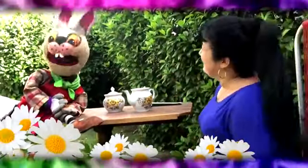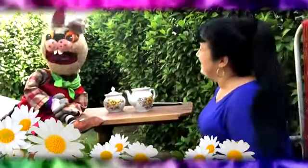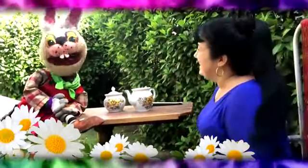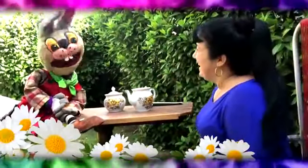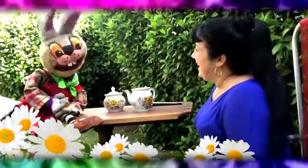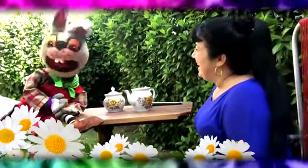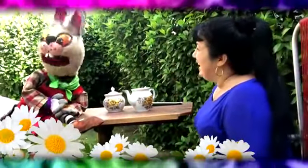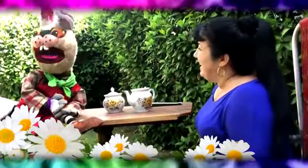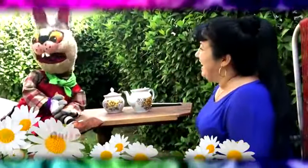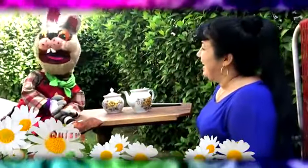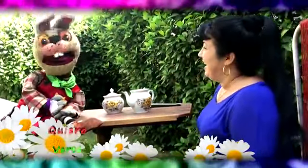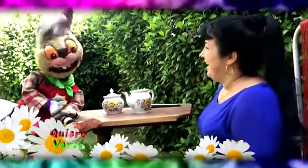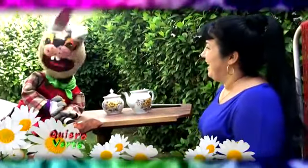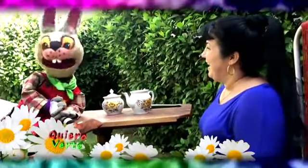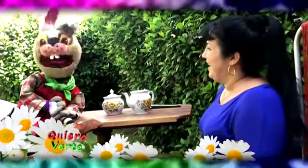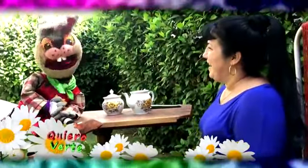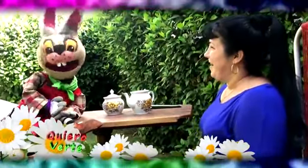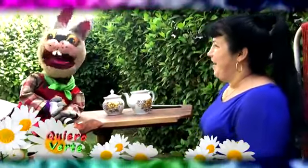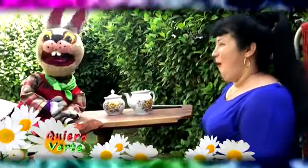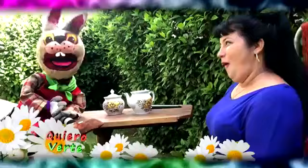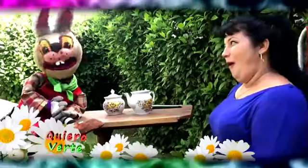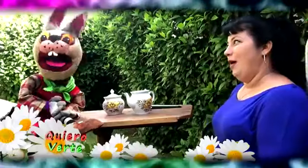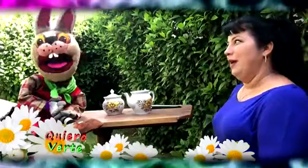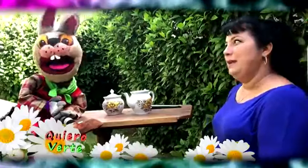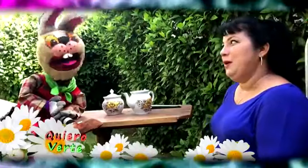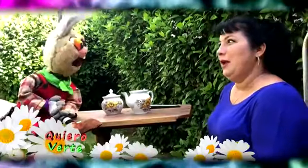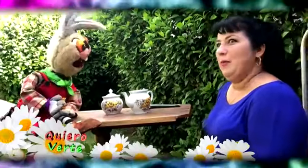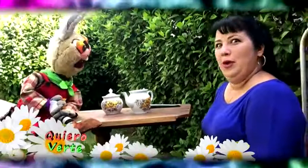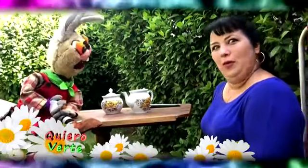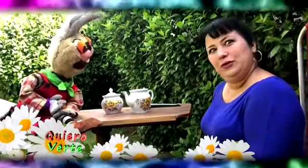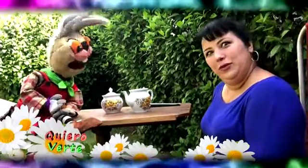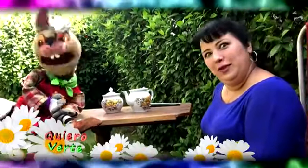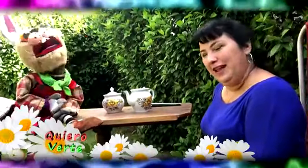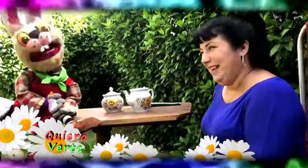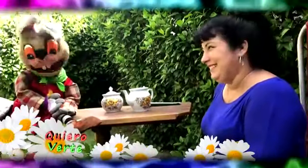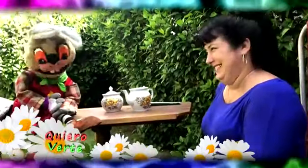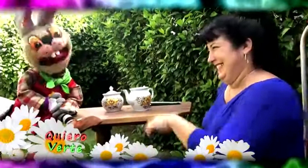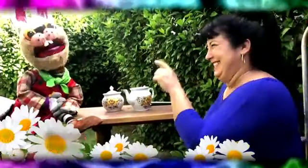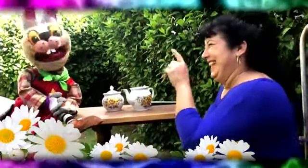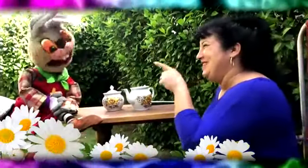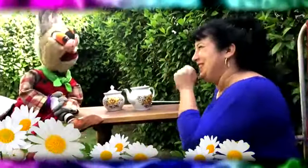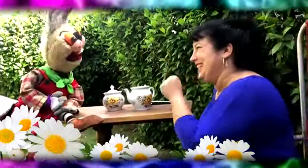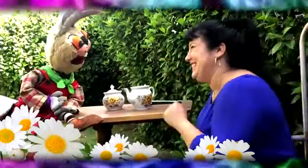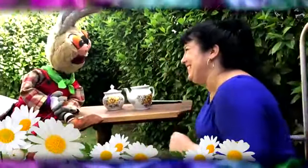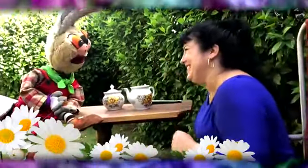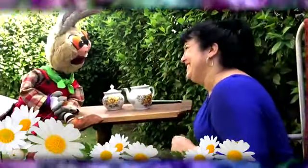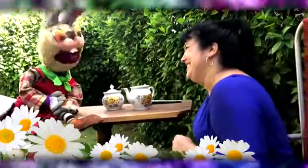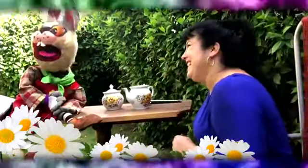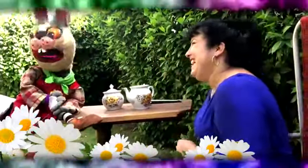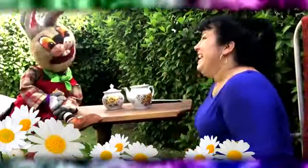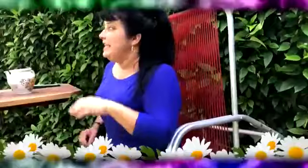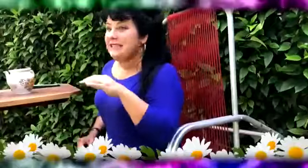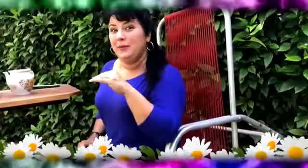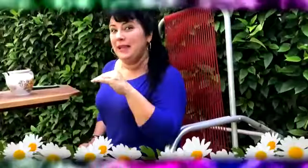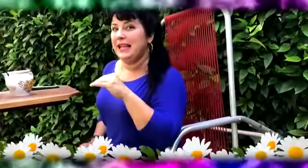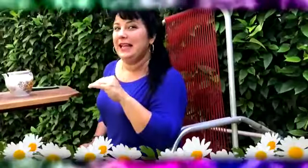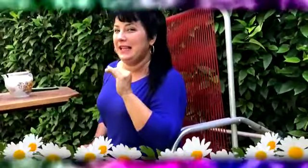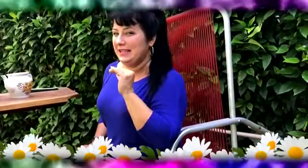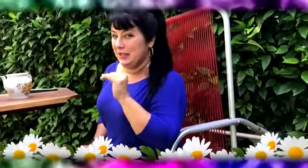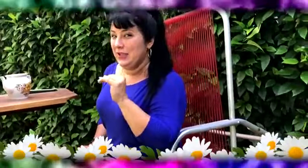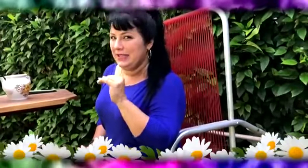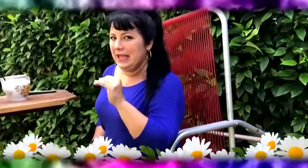Me encanta el té con pastelitos de zanahoria, crack. Ay, pero qué buen gusto tienes. Te invito. Bien.